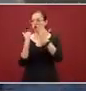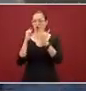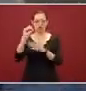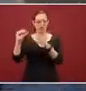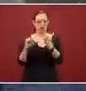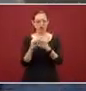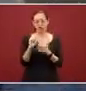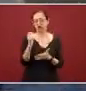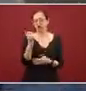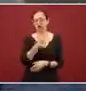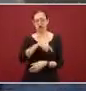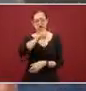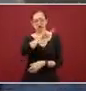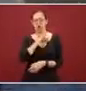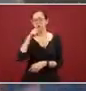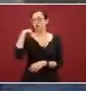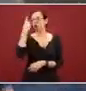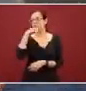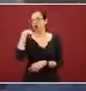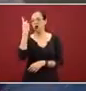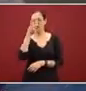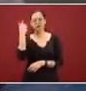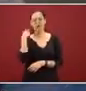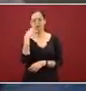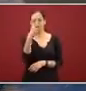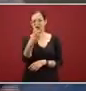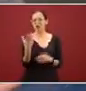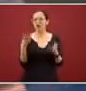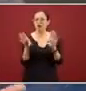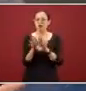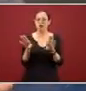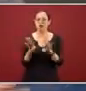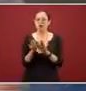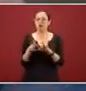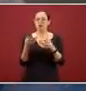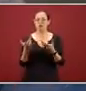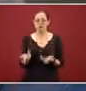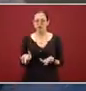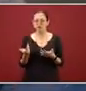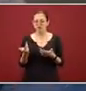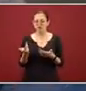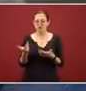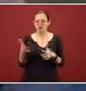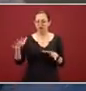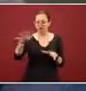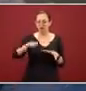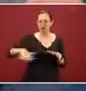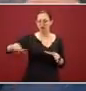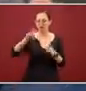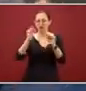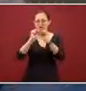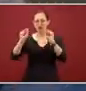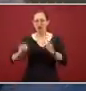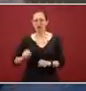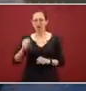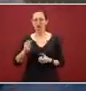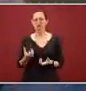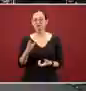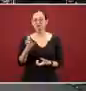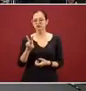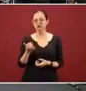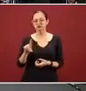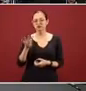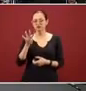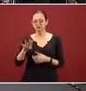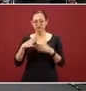tardan horas en llegar. ¿Cómo se va a aplicar en estas zonas este sistema para prevenir el COVID-19?